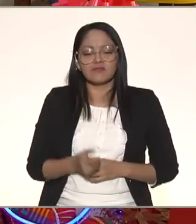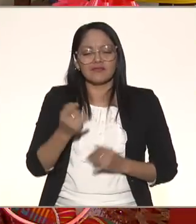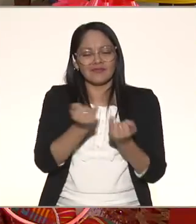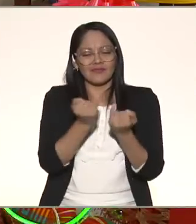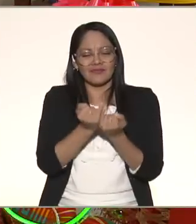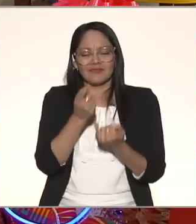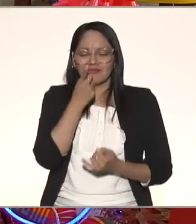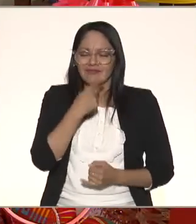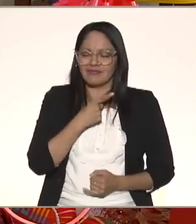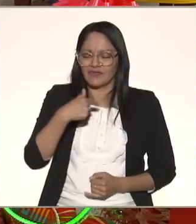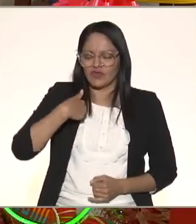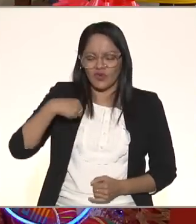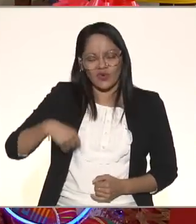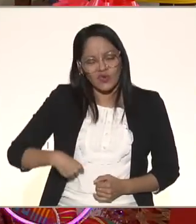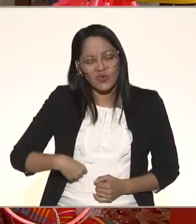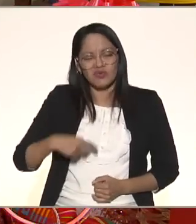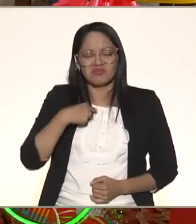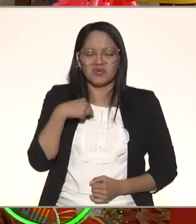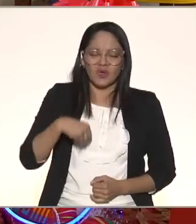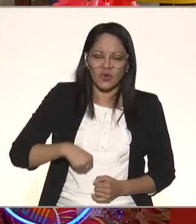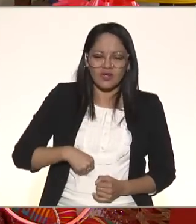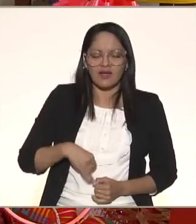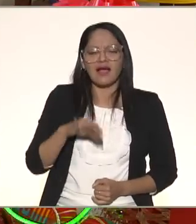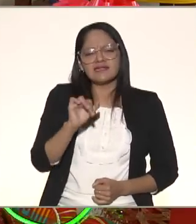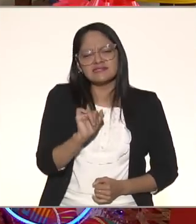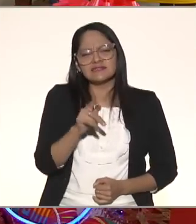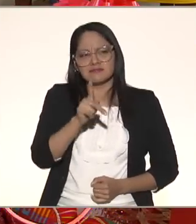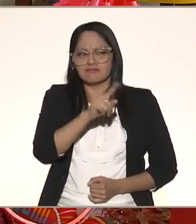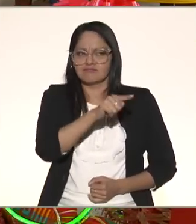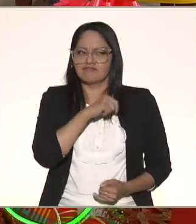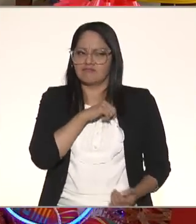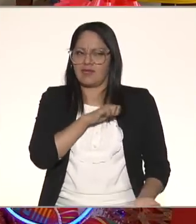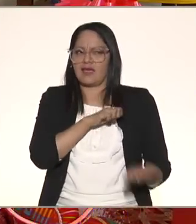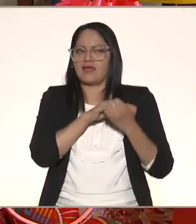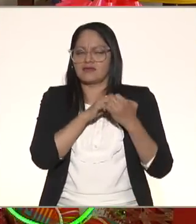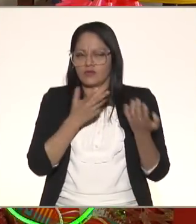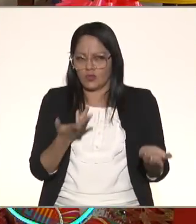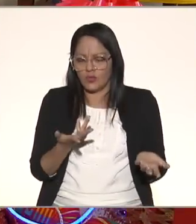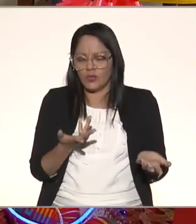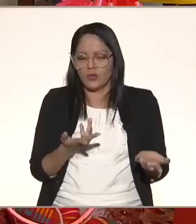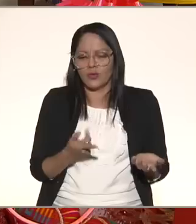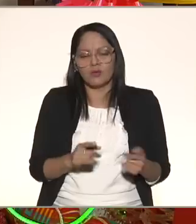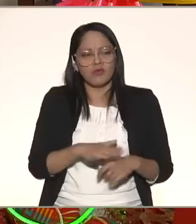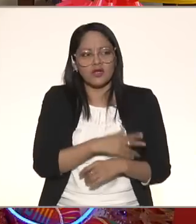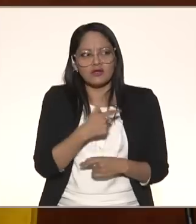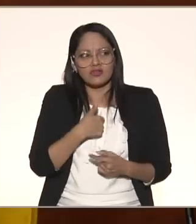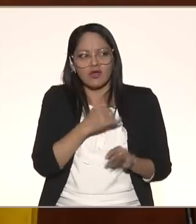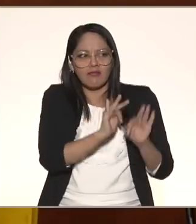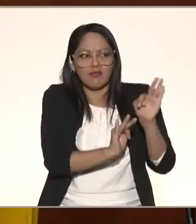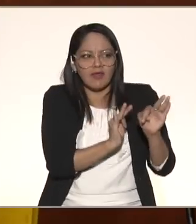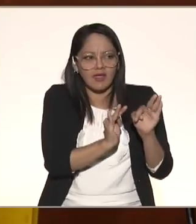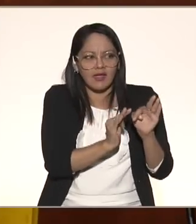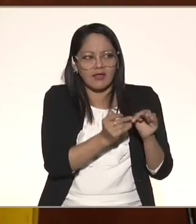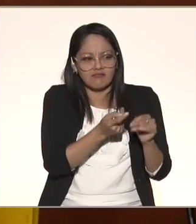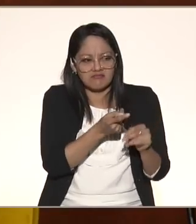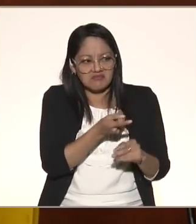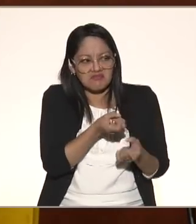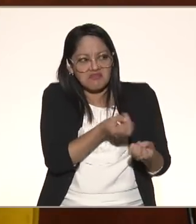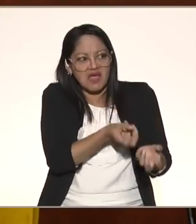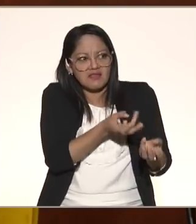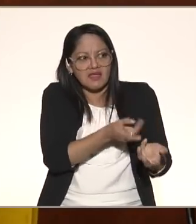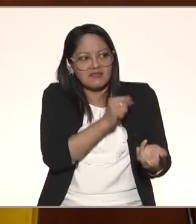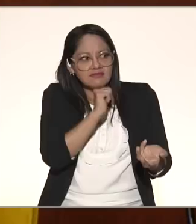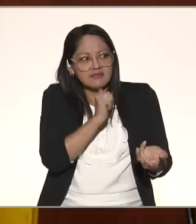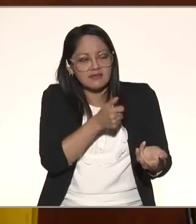culpables porque muchas veces pues si es que pues si me engaño porque pues no no le di lo que esperaba o sea eran